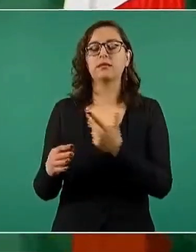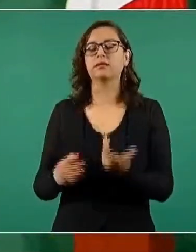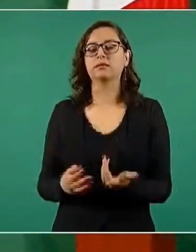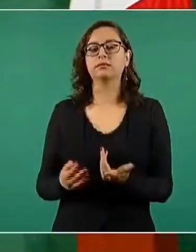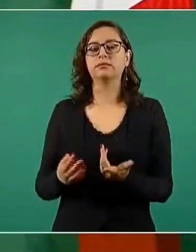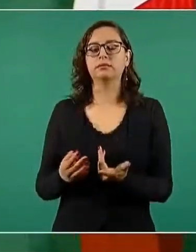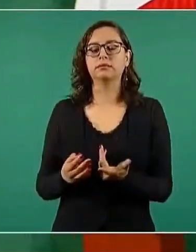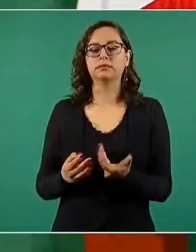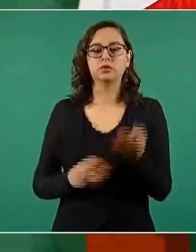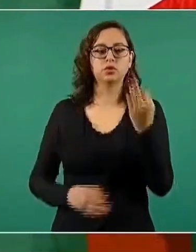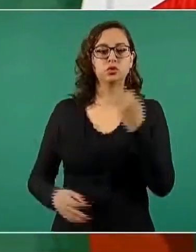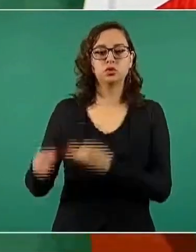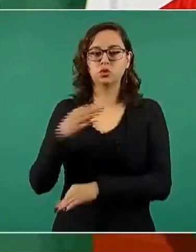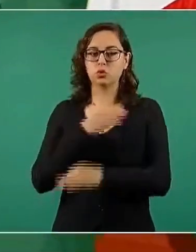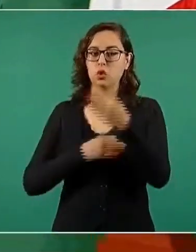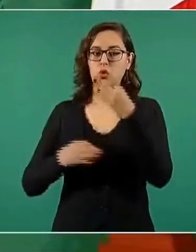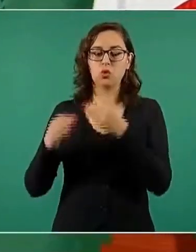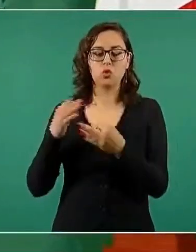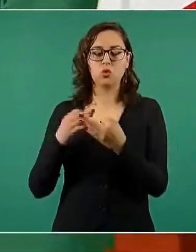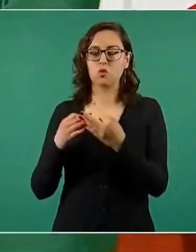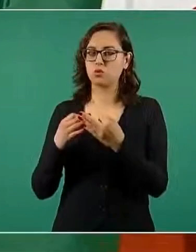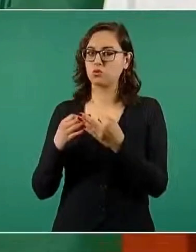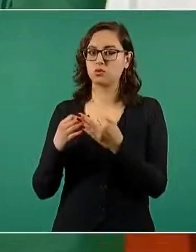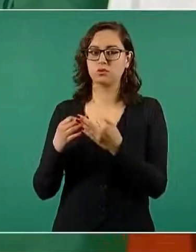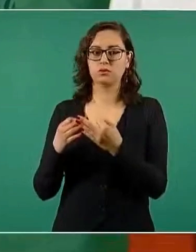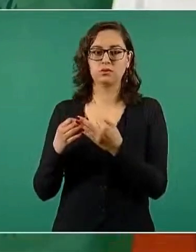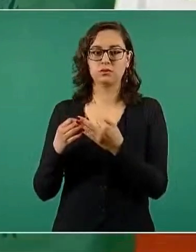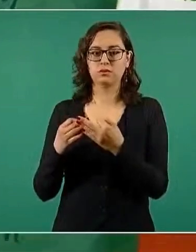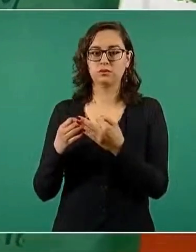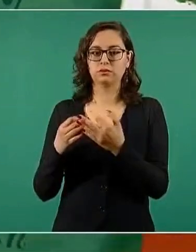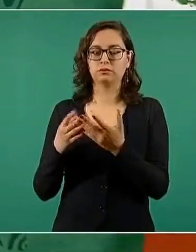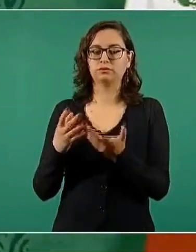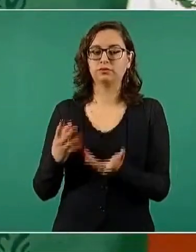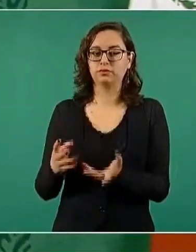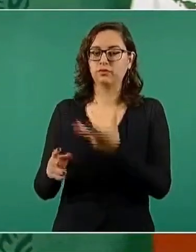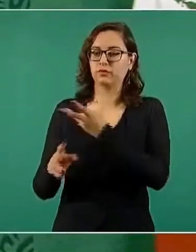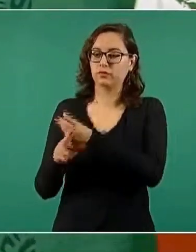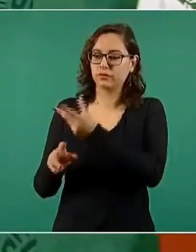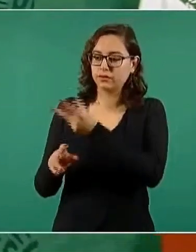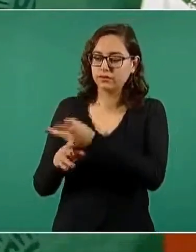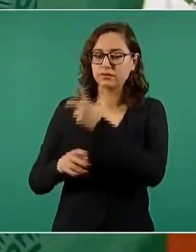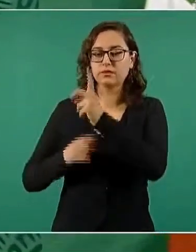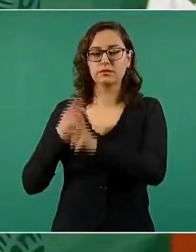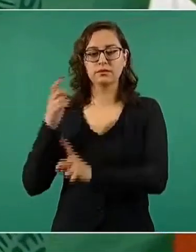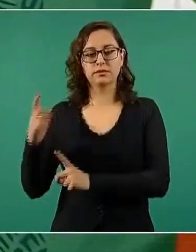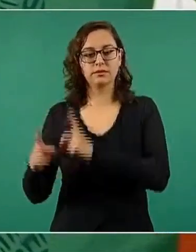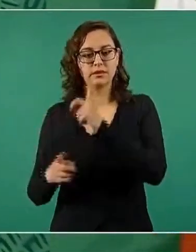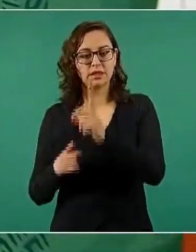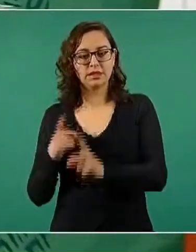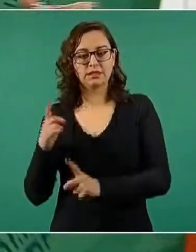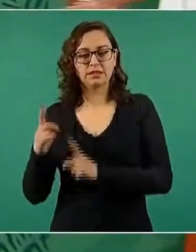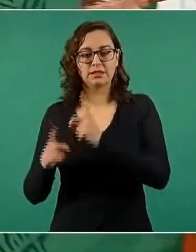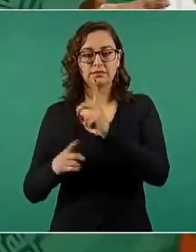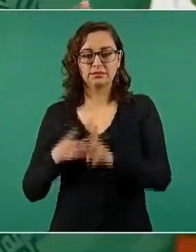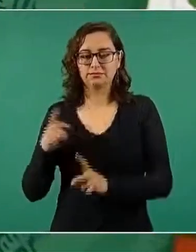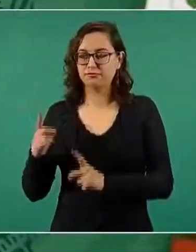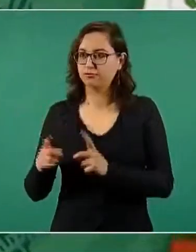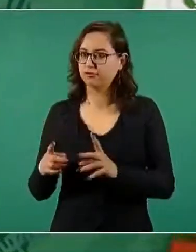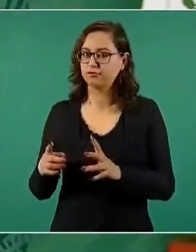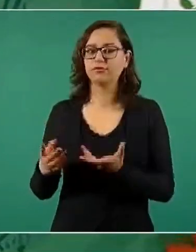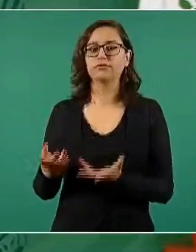todo lo que se destinaba para inversión en instalaciones deportivas. Ahí andaban los